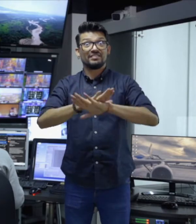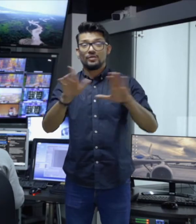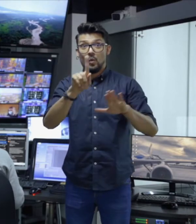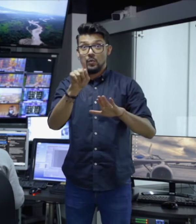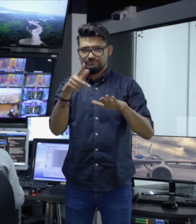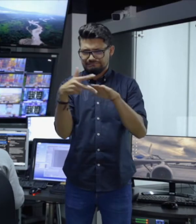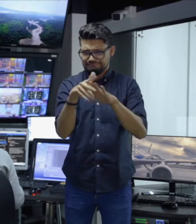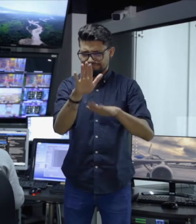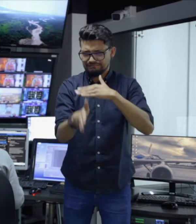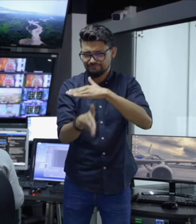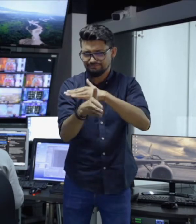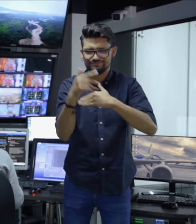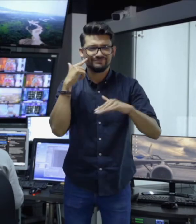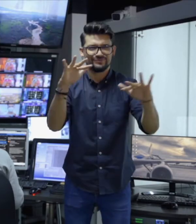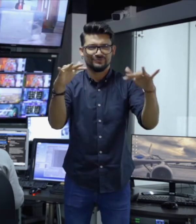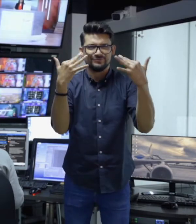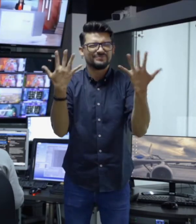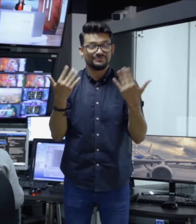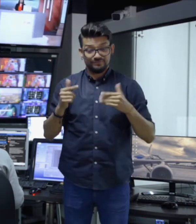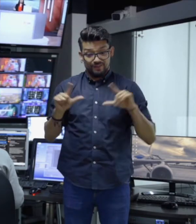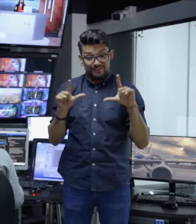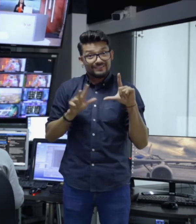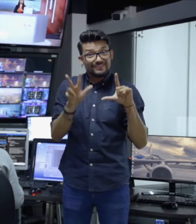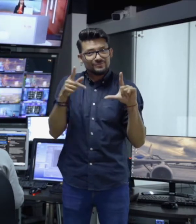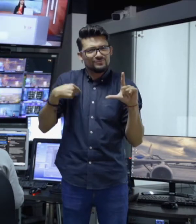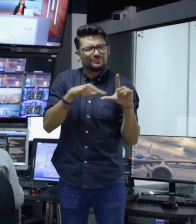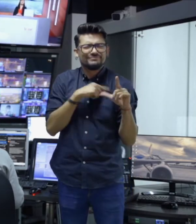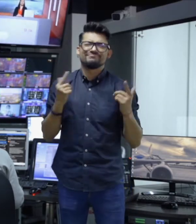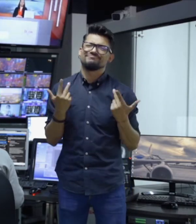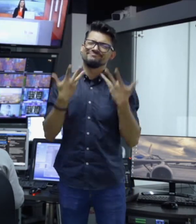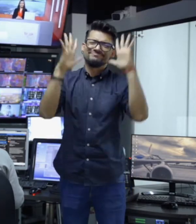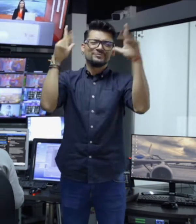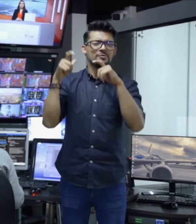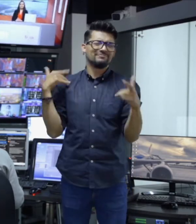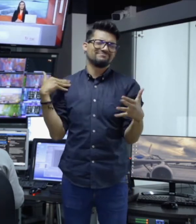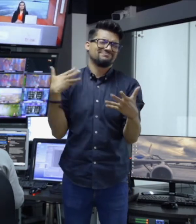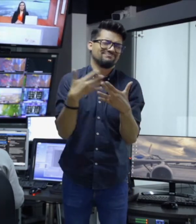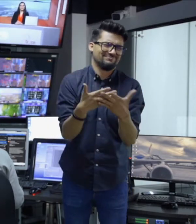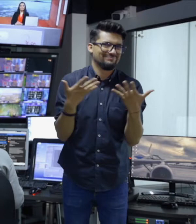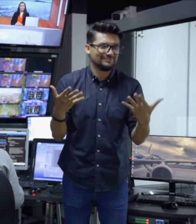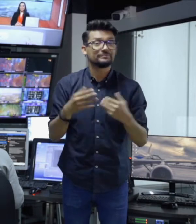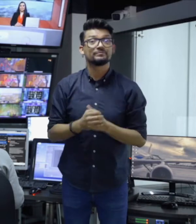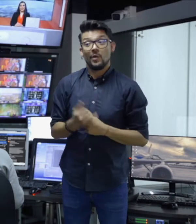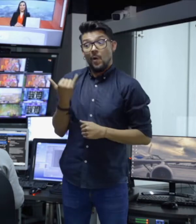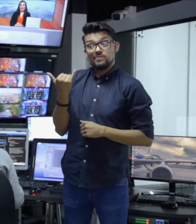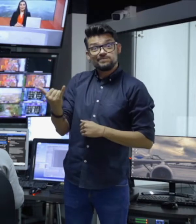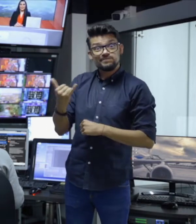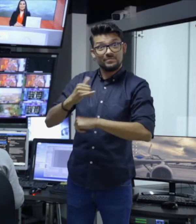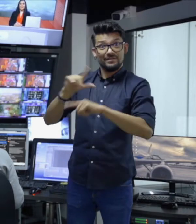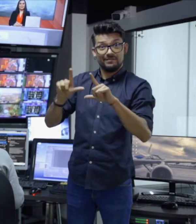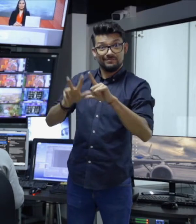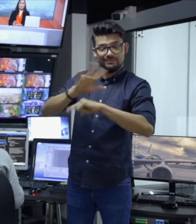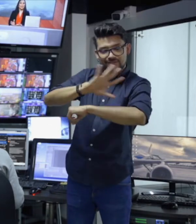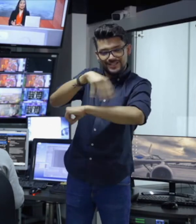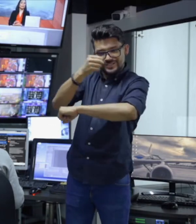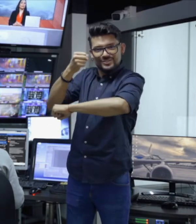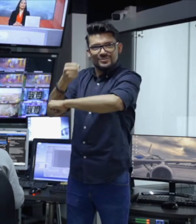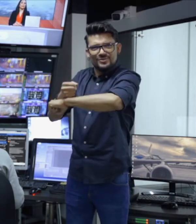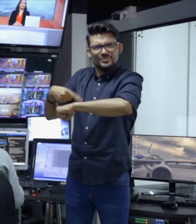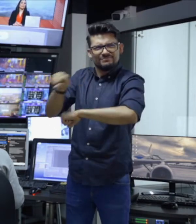Al regreso seguiremos celebrando nuestro aniversario y conociendo más pormenores de la gestión de Canal 13.